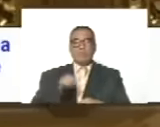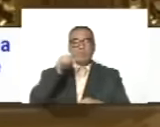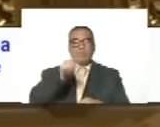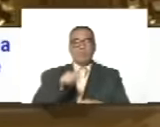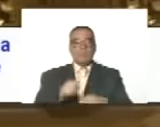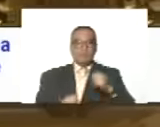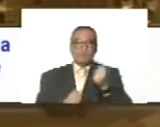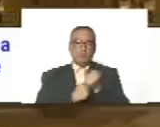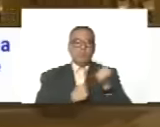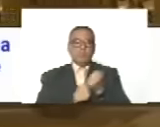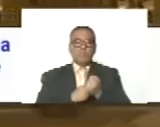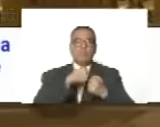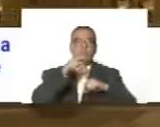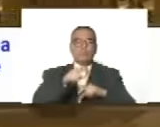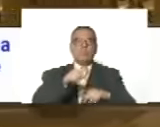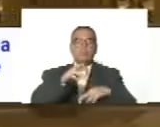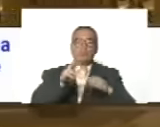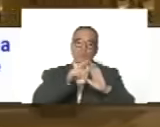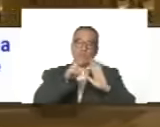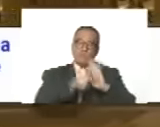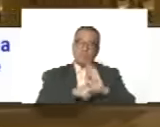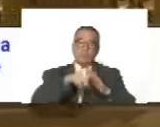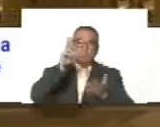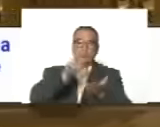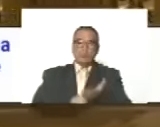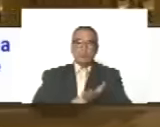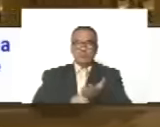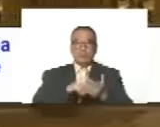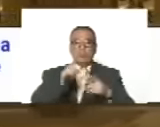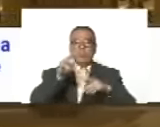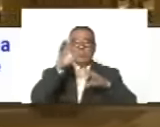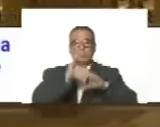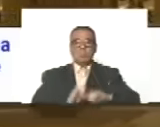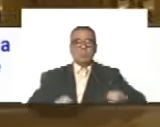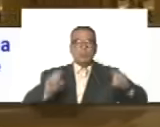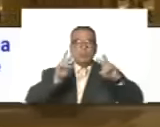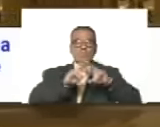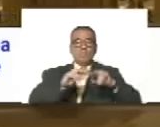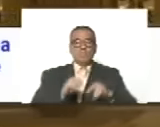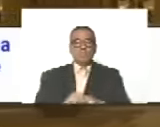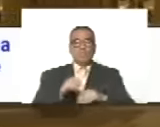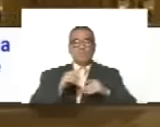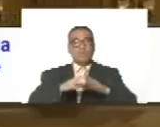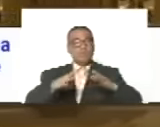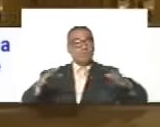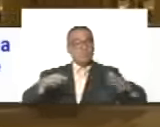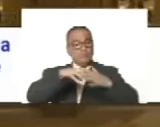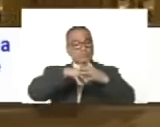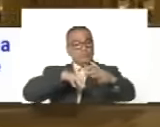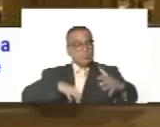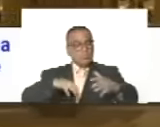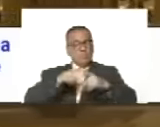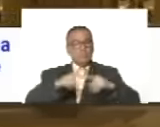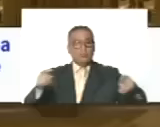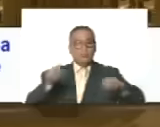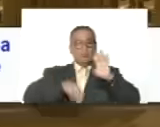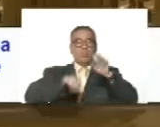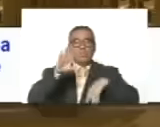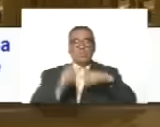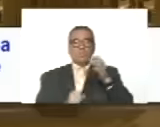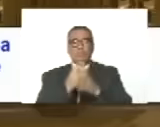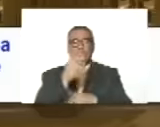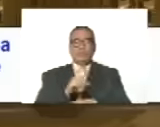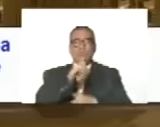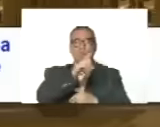ello que respaldamos la resolución que fue aprobada en la Organización de las Naciones Unidas por una mayoría abrumadora el pasado 10 de mayo